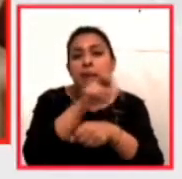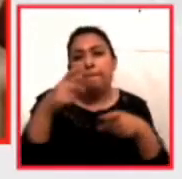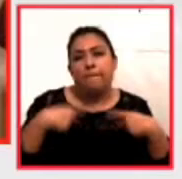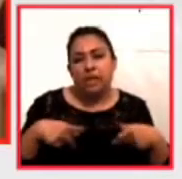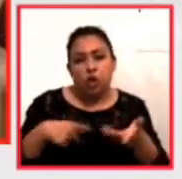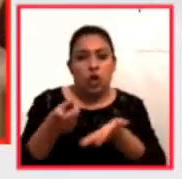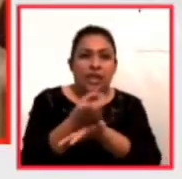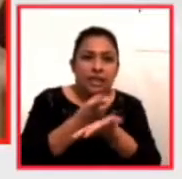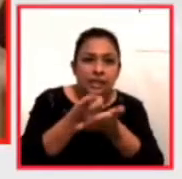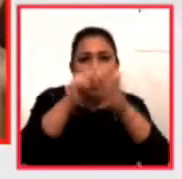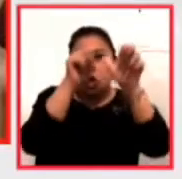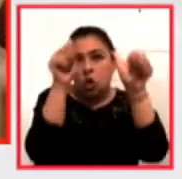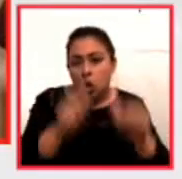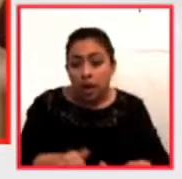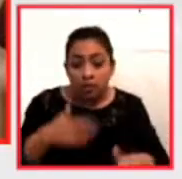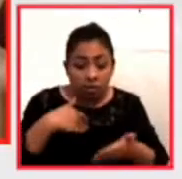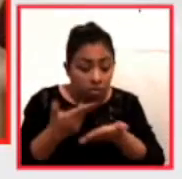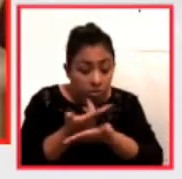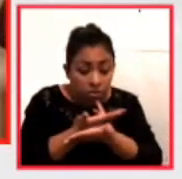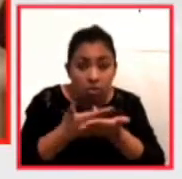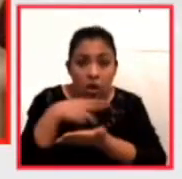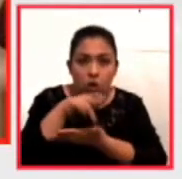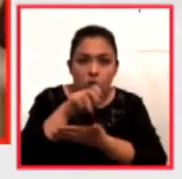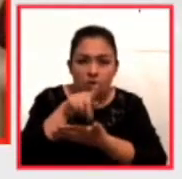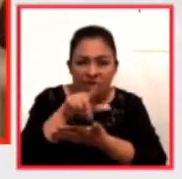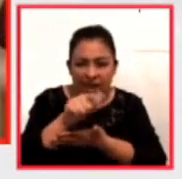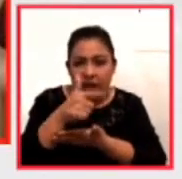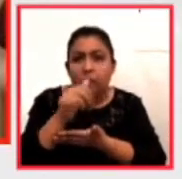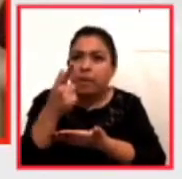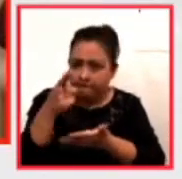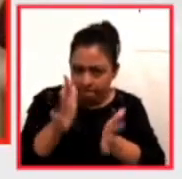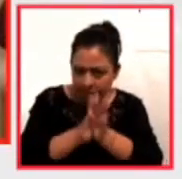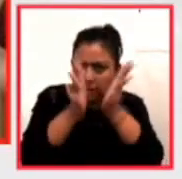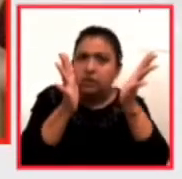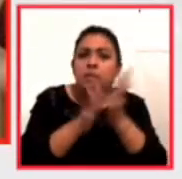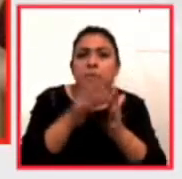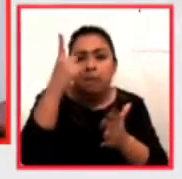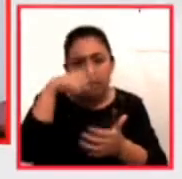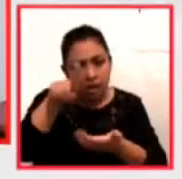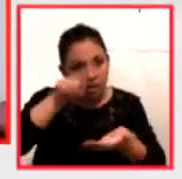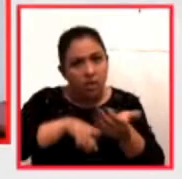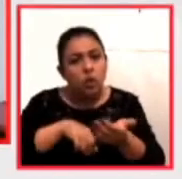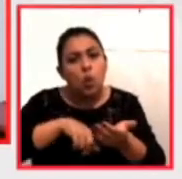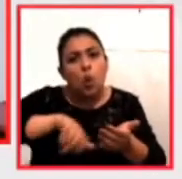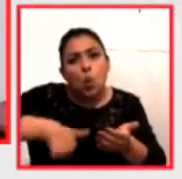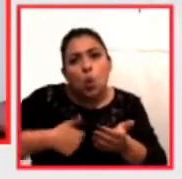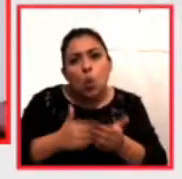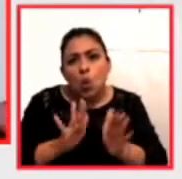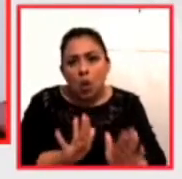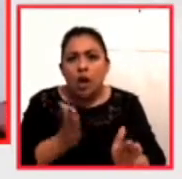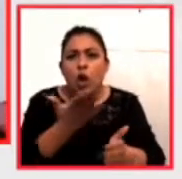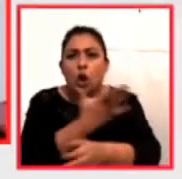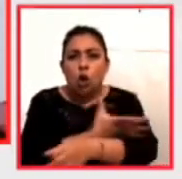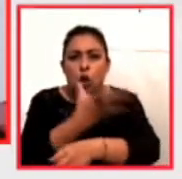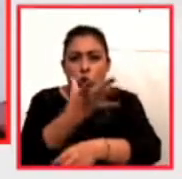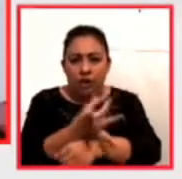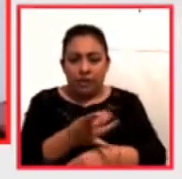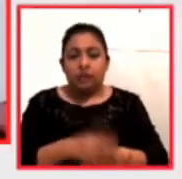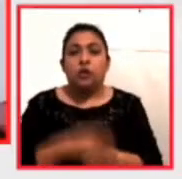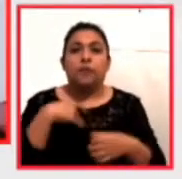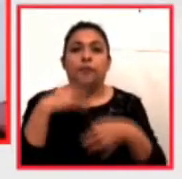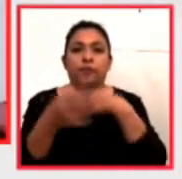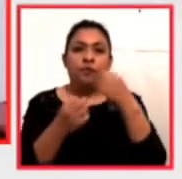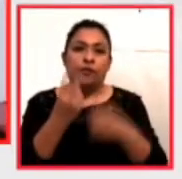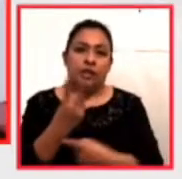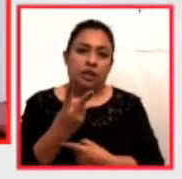diseñadores que realizan novela gráfica a participar con sus obras para formar parte del acervo de esta coordinación. Noticias